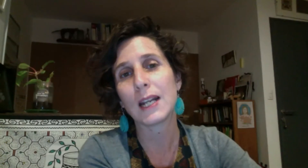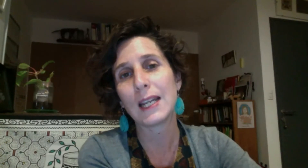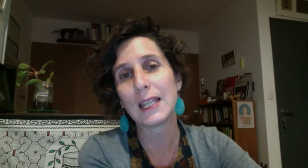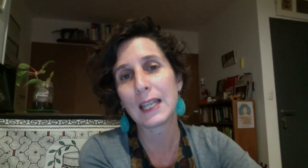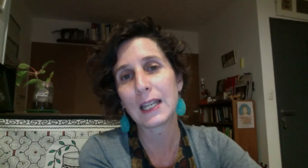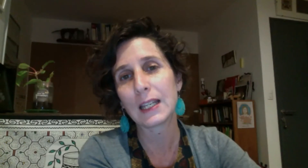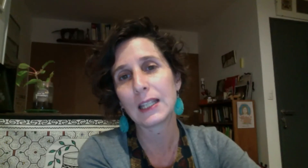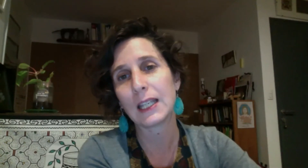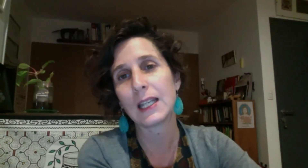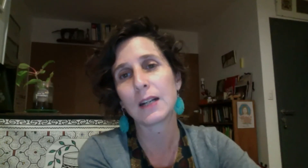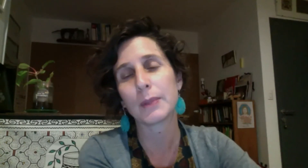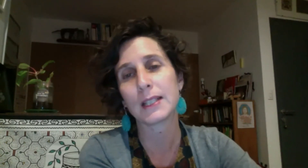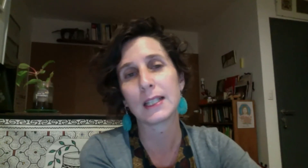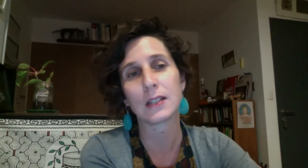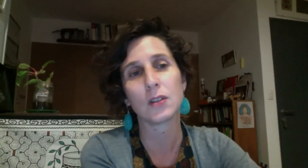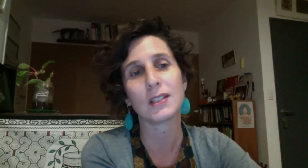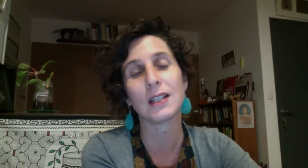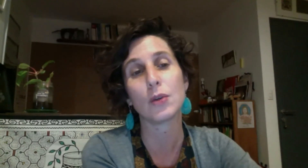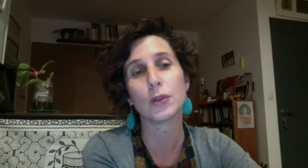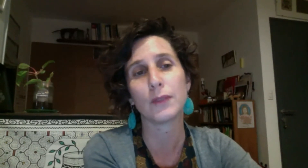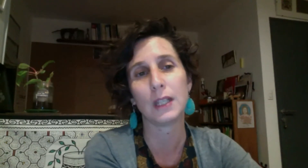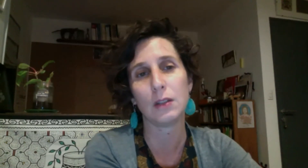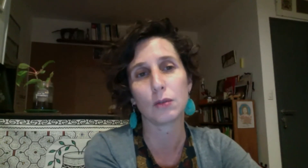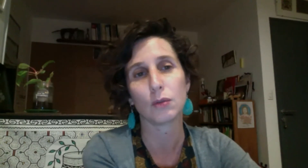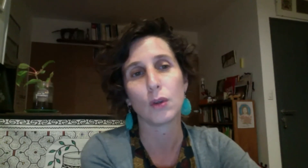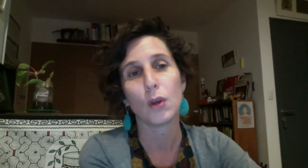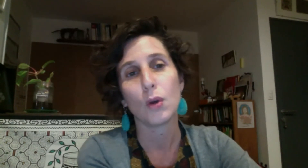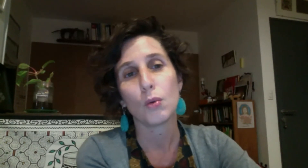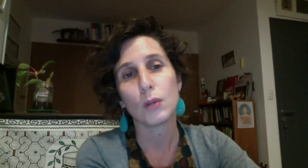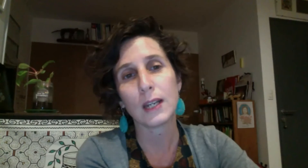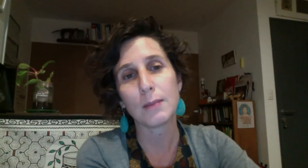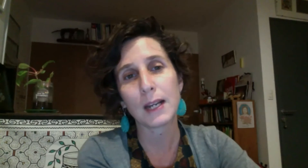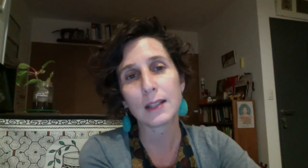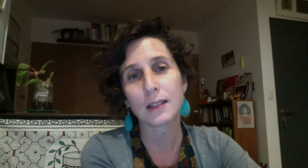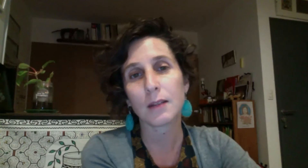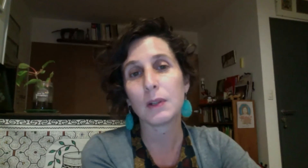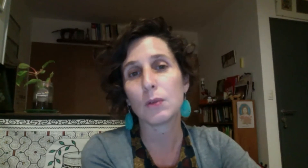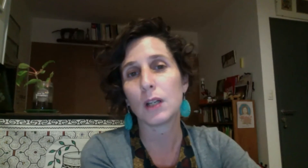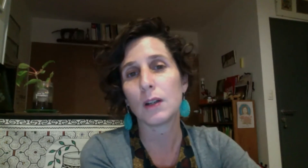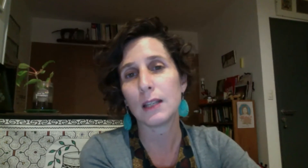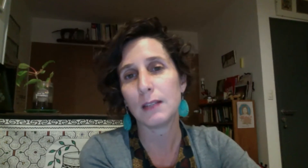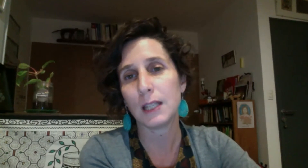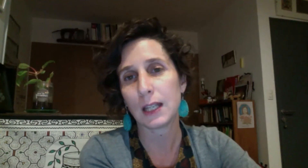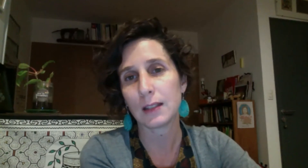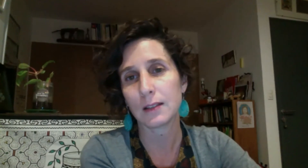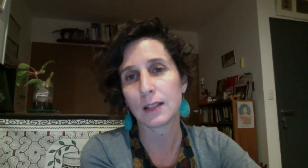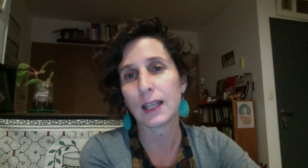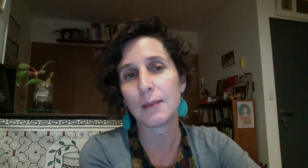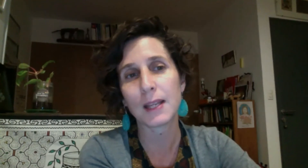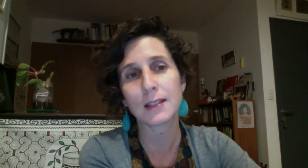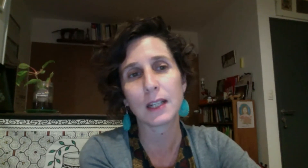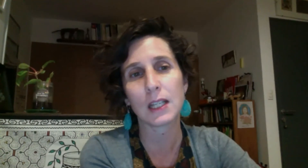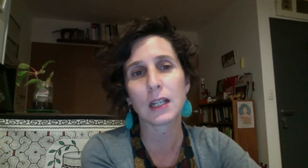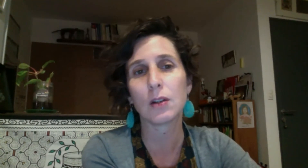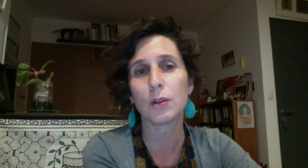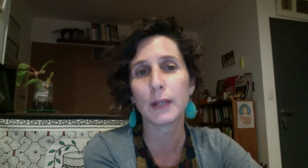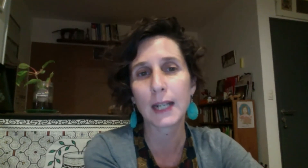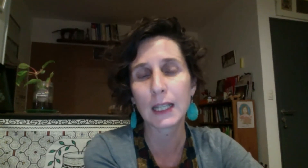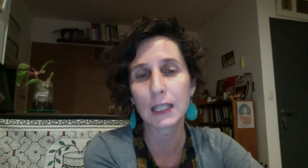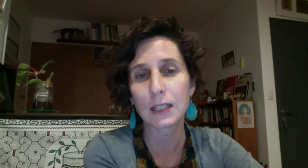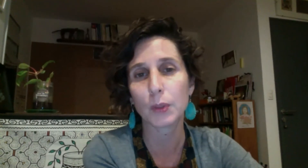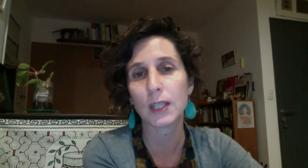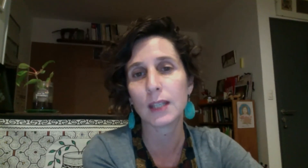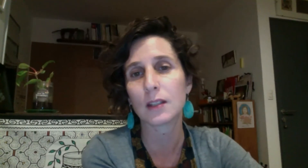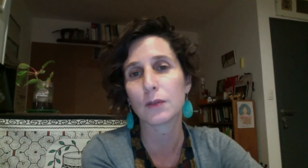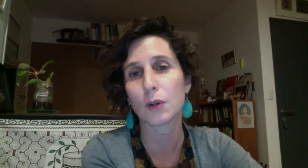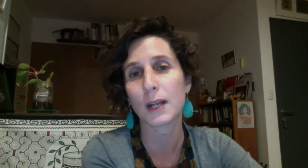una nariguera que tenía representaciones de 2 felinos, un animal que estaba vinculado a las divinidades. Además, se creía que los